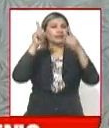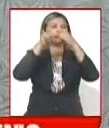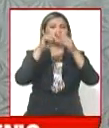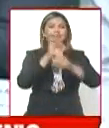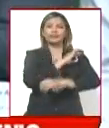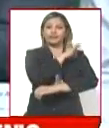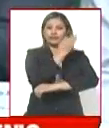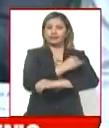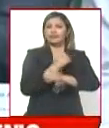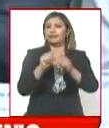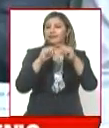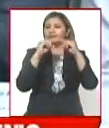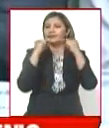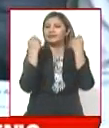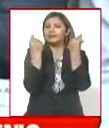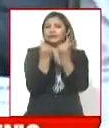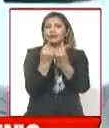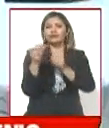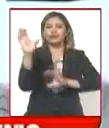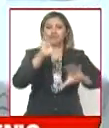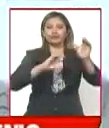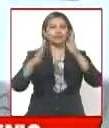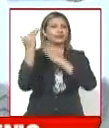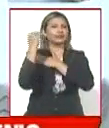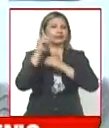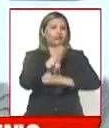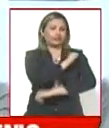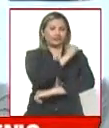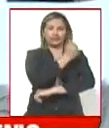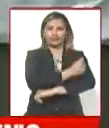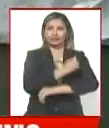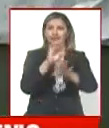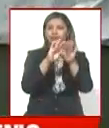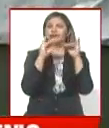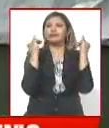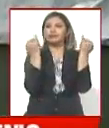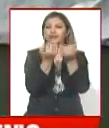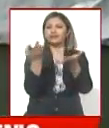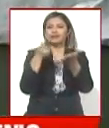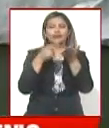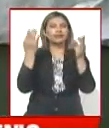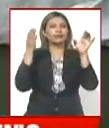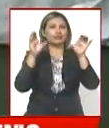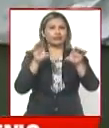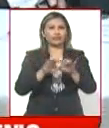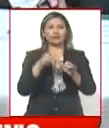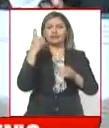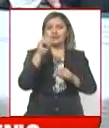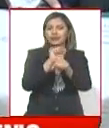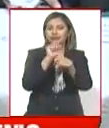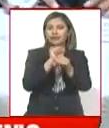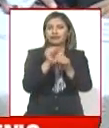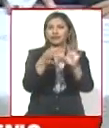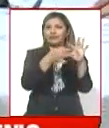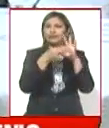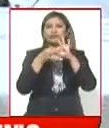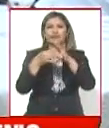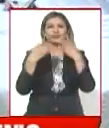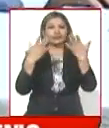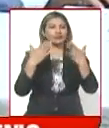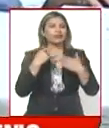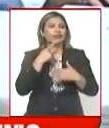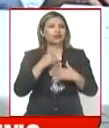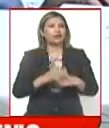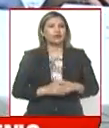es el de fortalecer los clubes de ciencias en Santa Cruz. Para ello, las autoridades e instituciones firmaron un acuerdo para trabajar en conjunto y